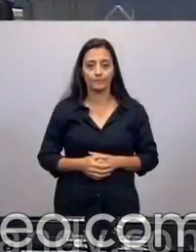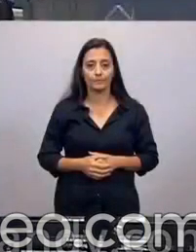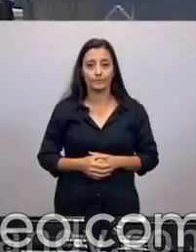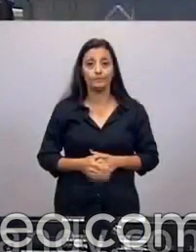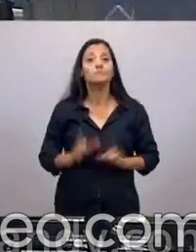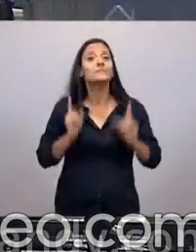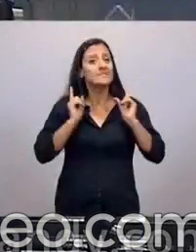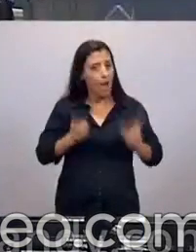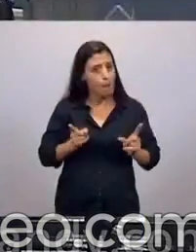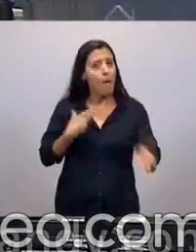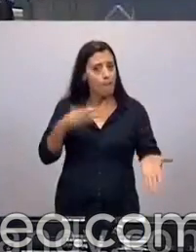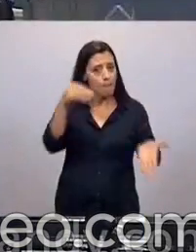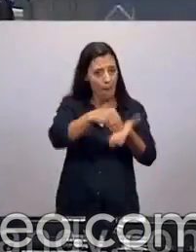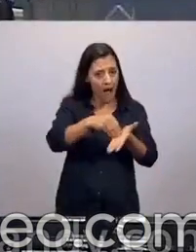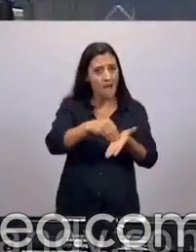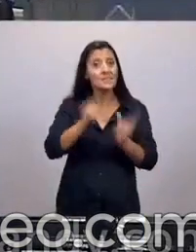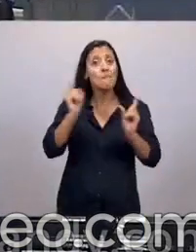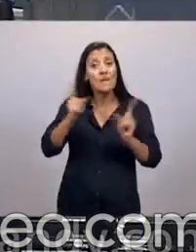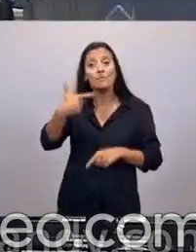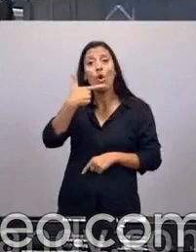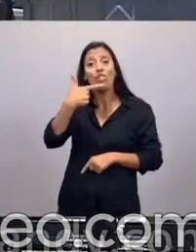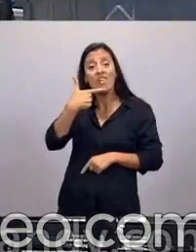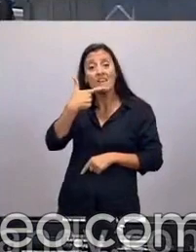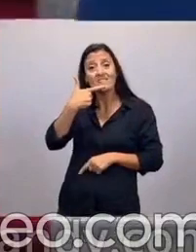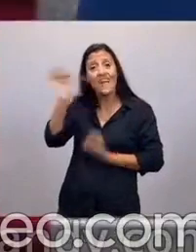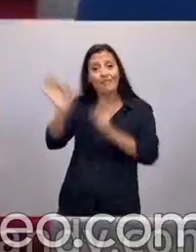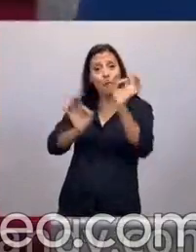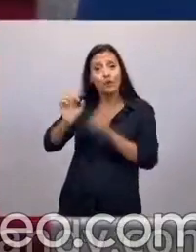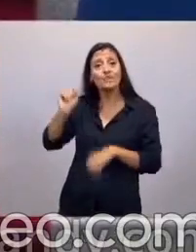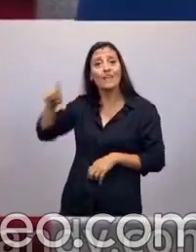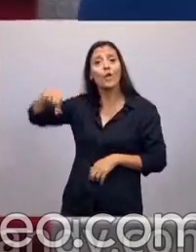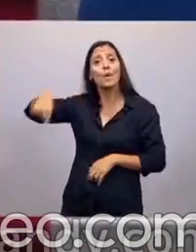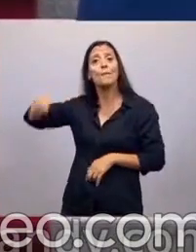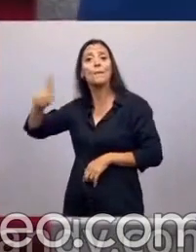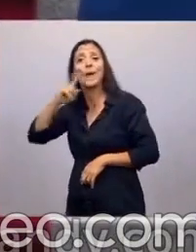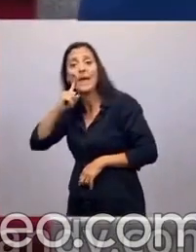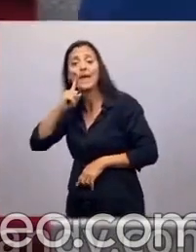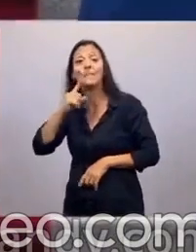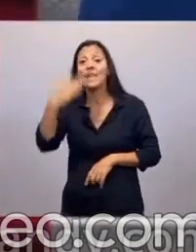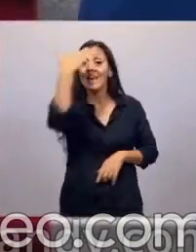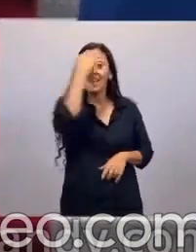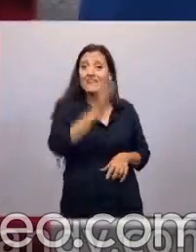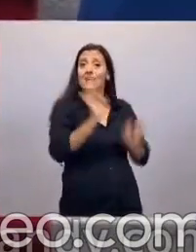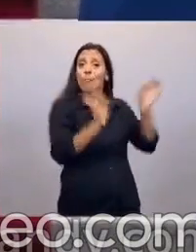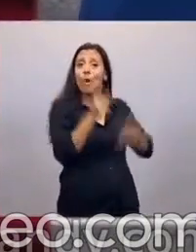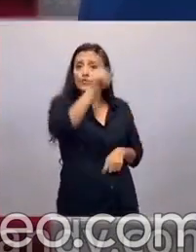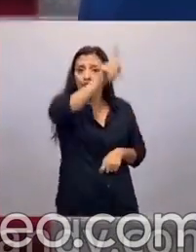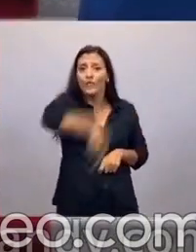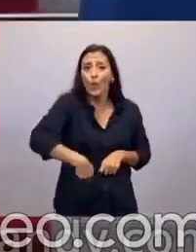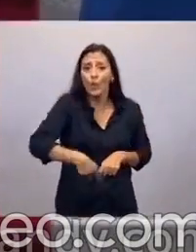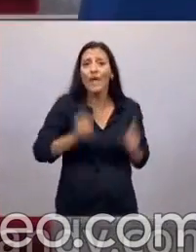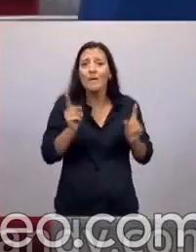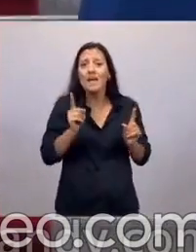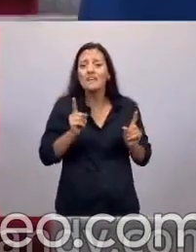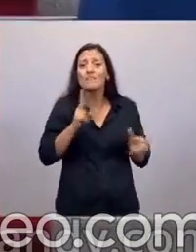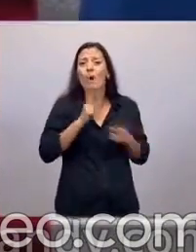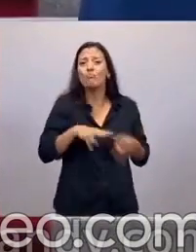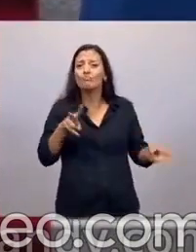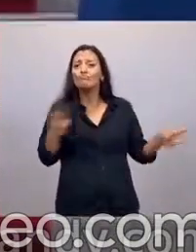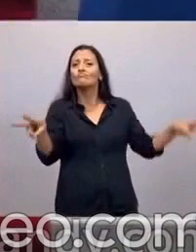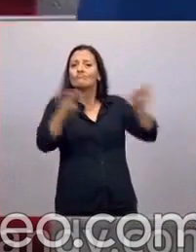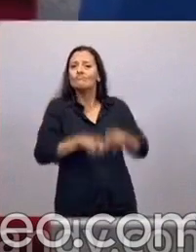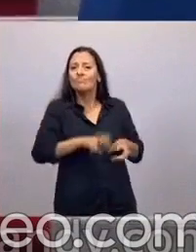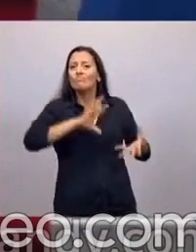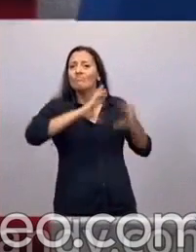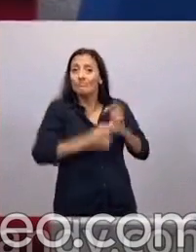A su vez, de esos 17 puntos del PBI, 15 corresponden al déficit consolidado entre